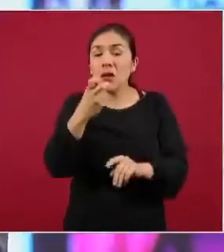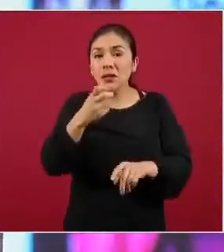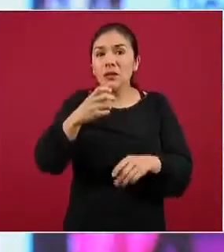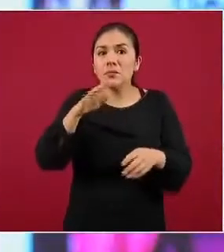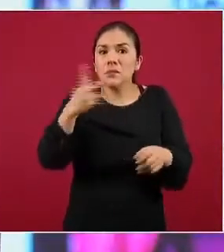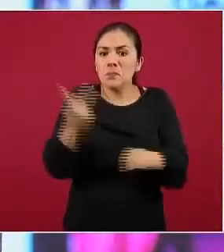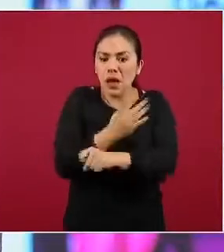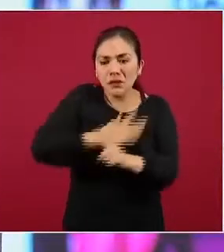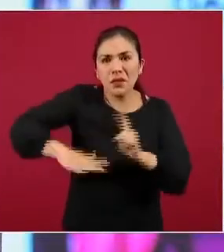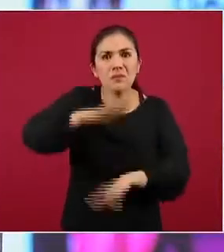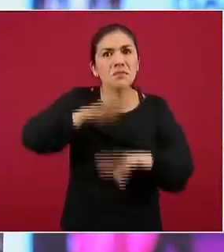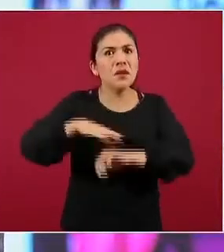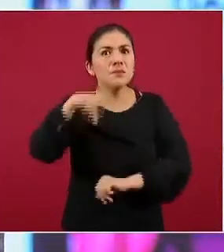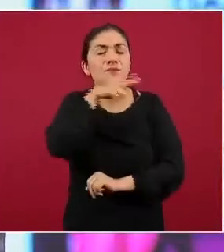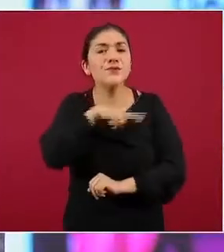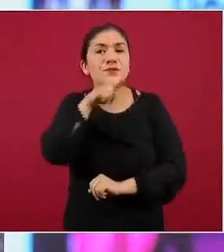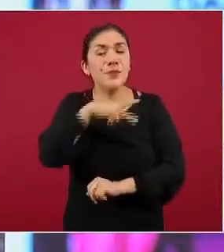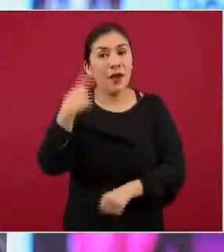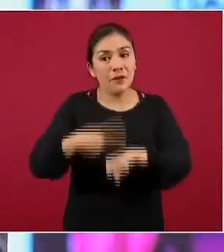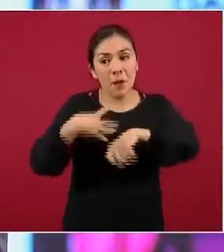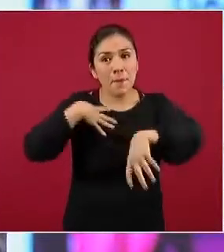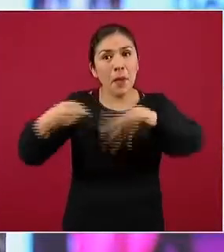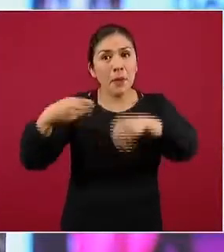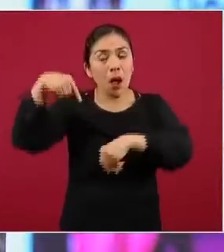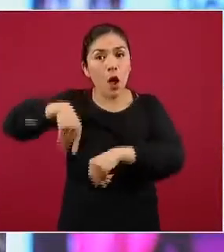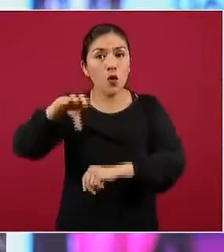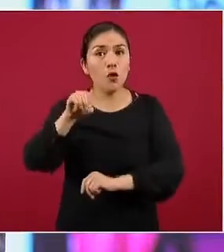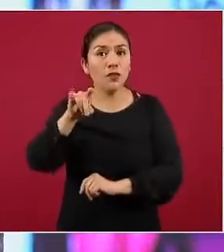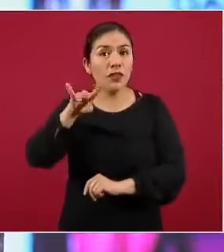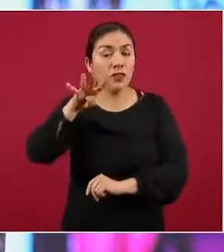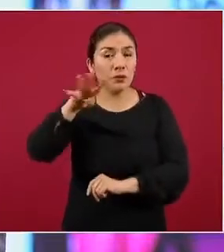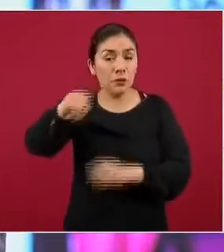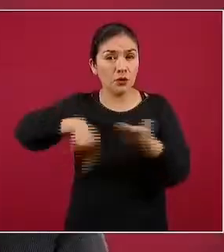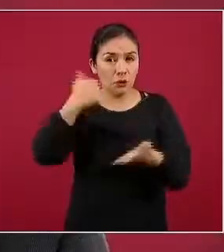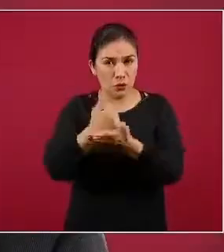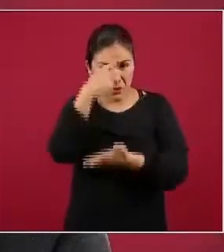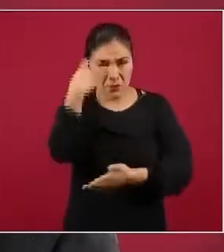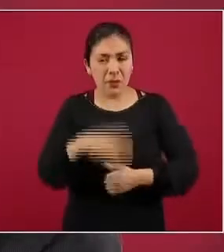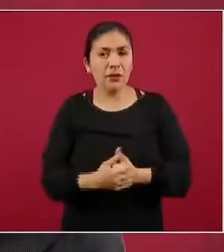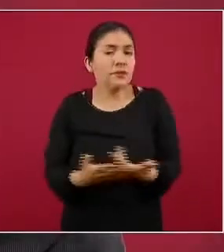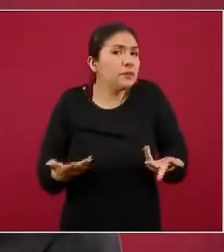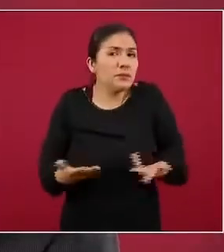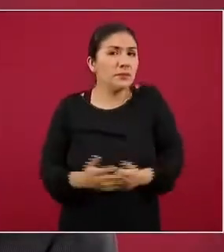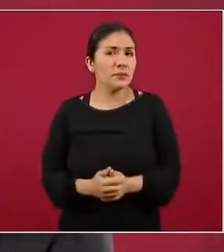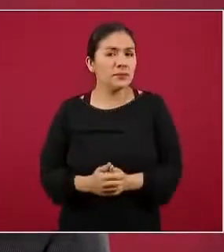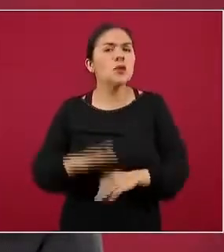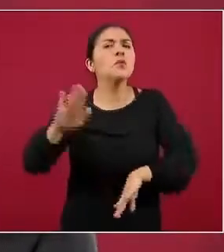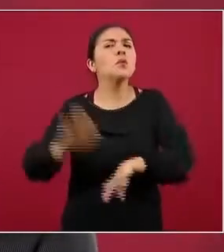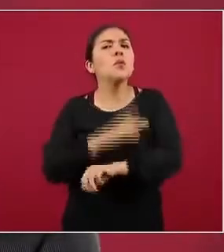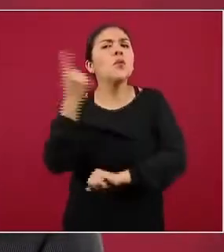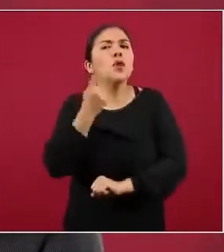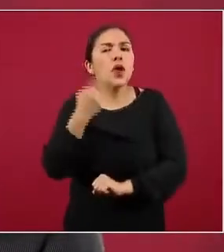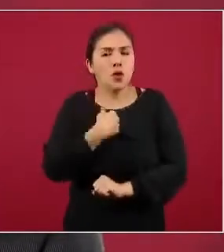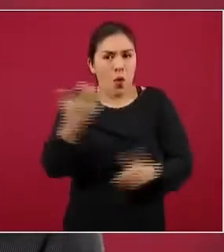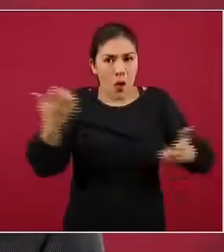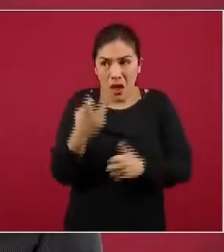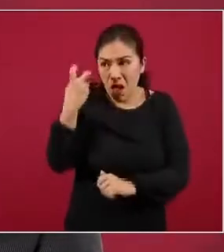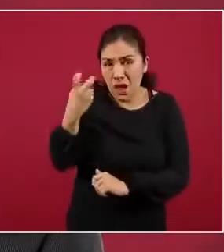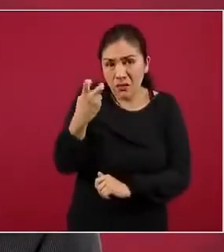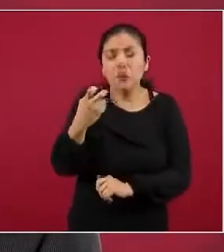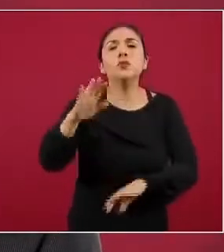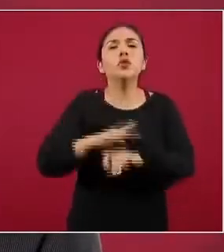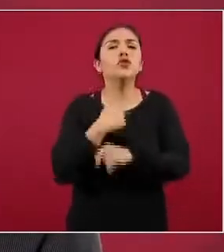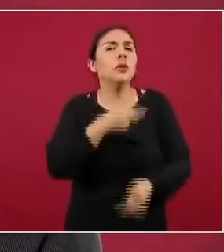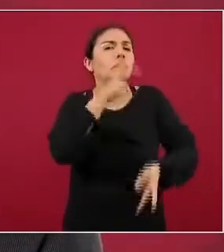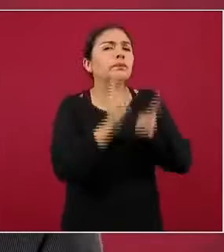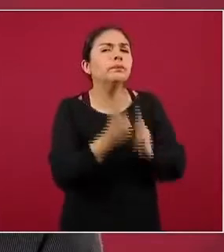preocupante de la epidemia de COVID-19 en la Ciudad de México. ¿Cuál es la razón por la que pudimos hacer eso?